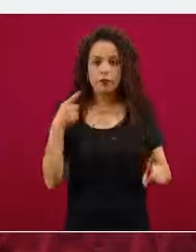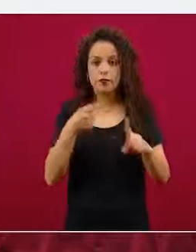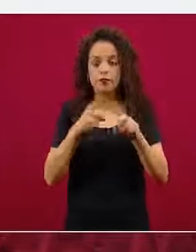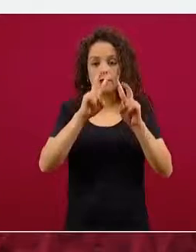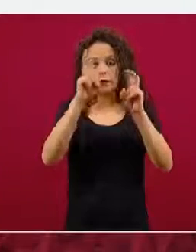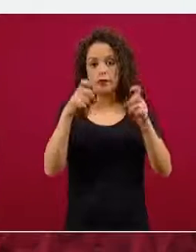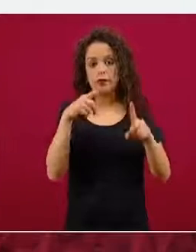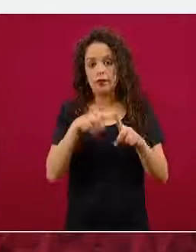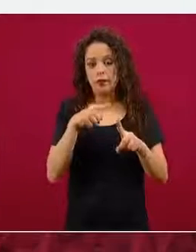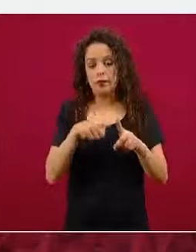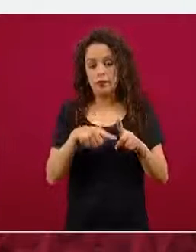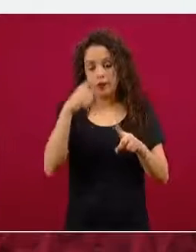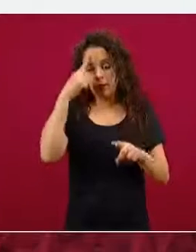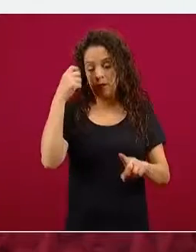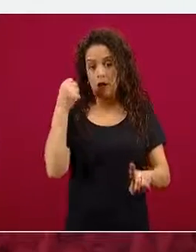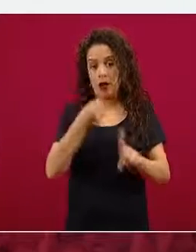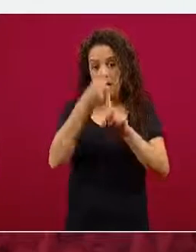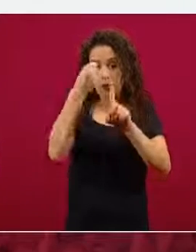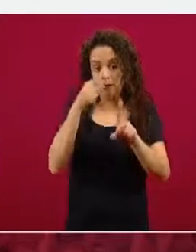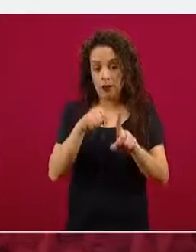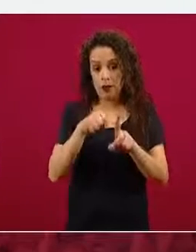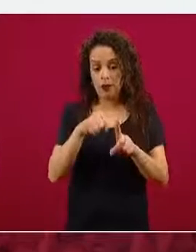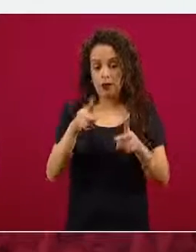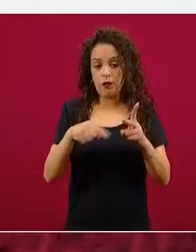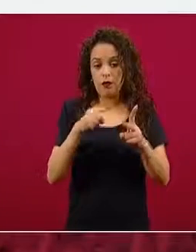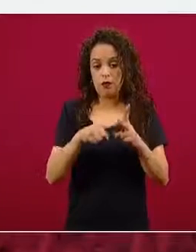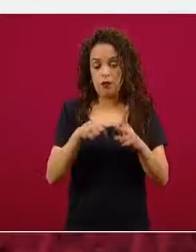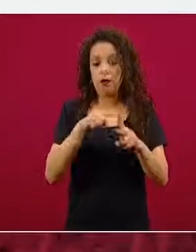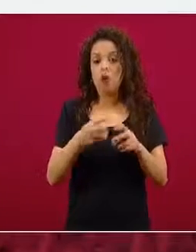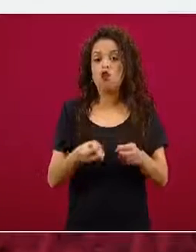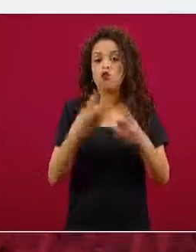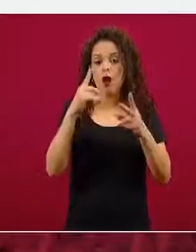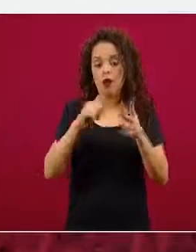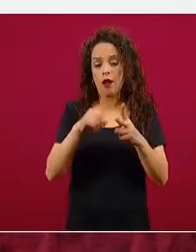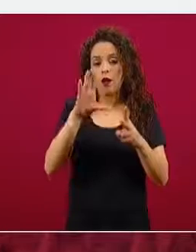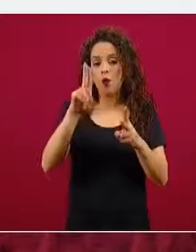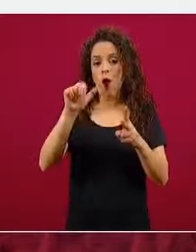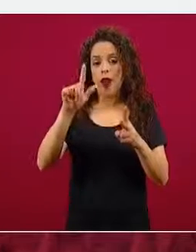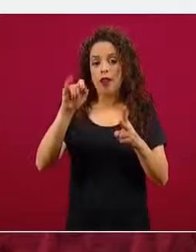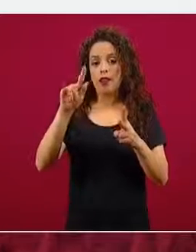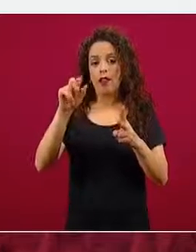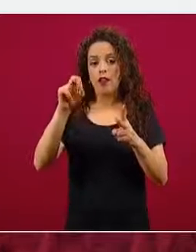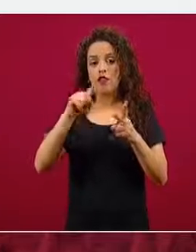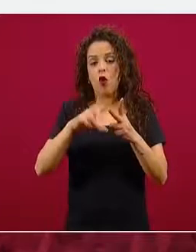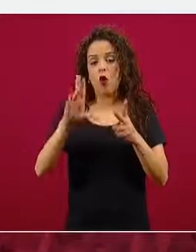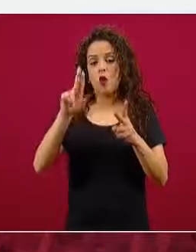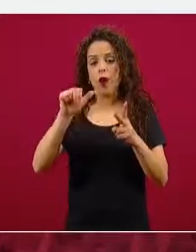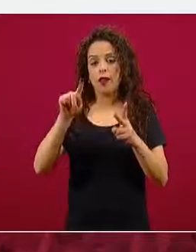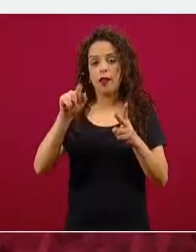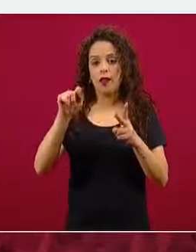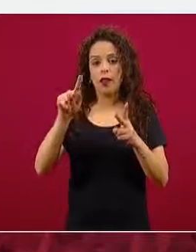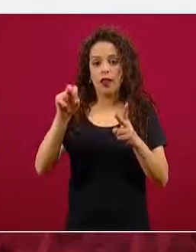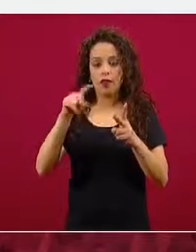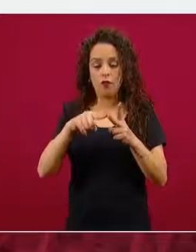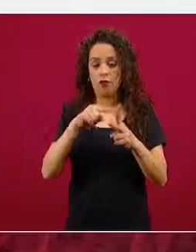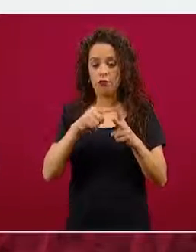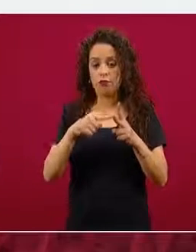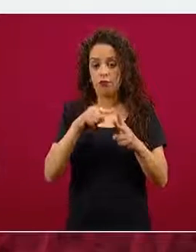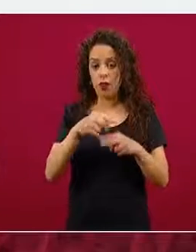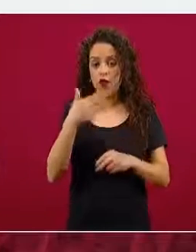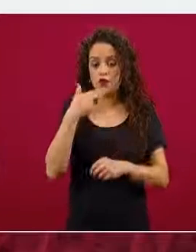del análisis de impacto cuantitativo y el cualitativo. Entonces, hay toda una metodología utilizada